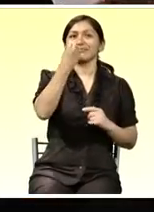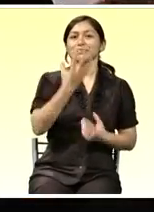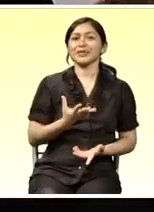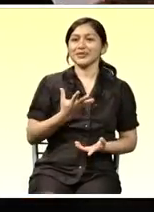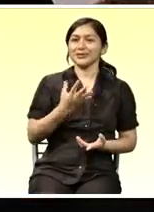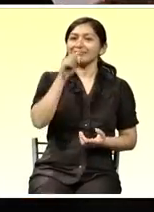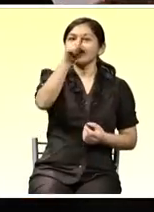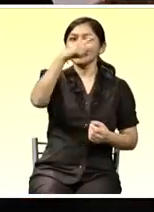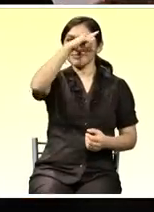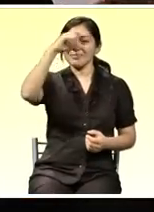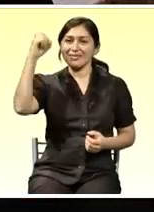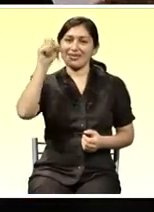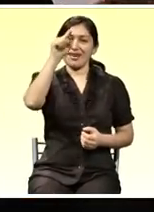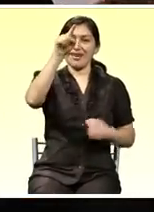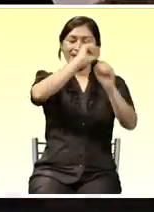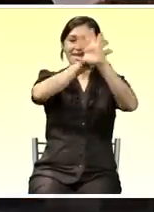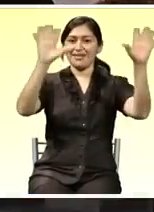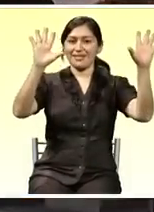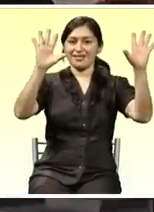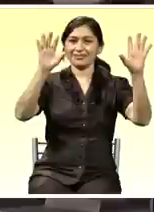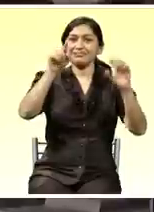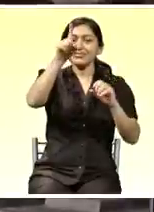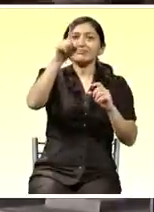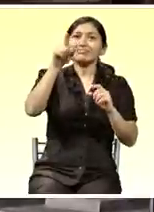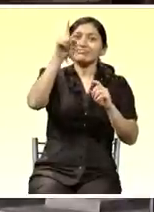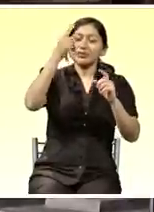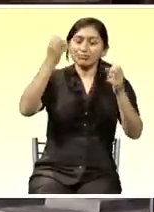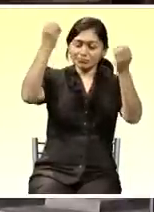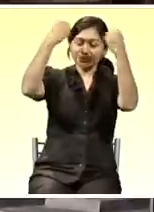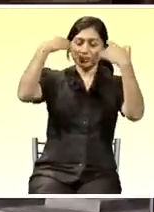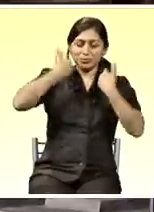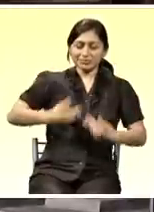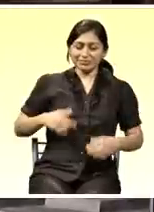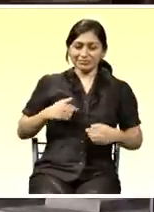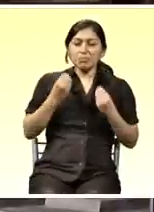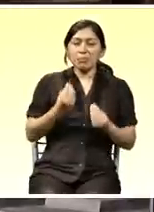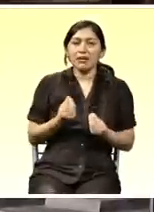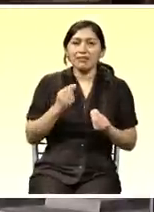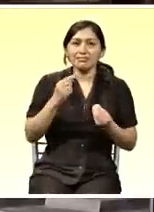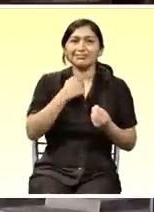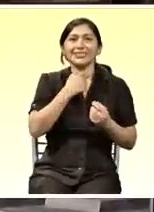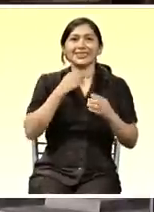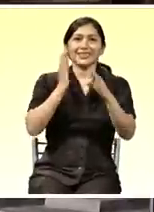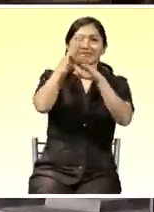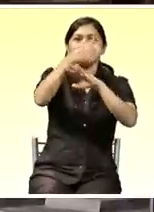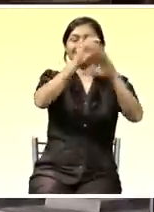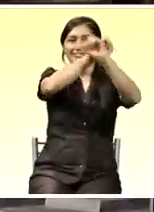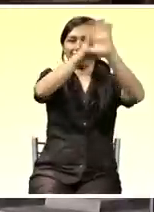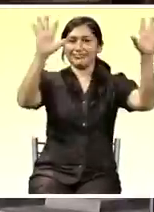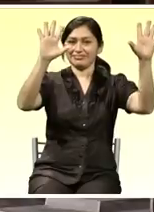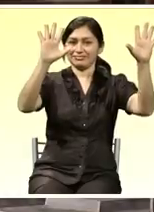mi patria para la que fui creado y que si no aparto mi corazón de lo caduco y